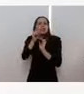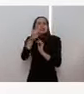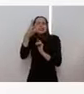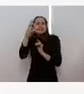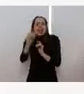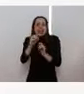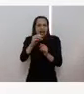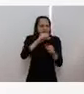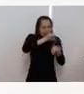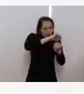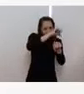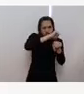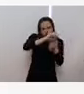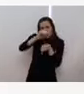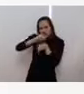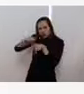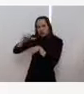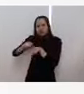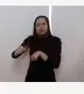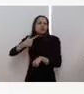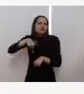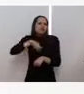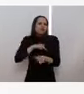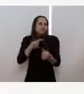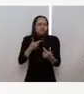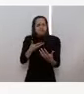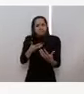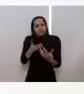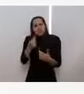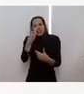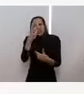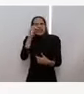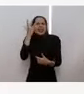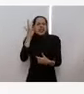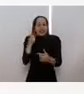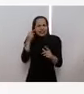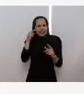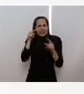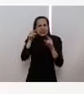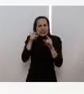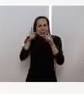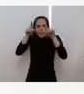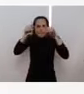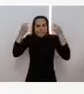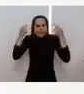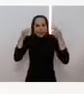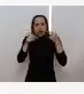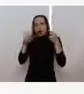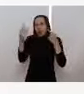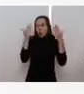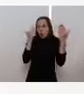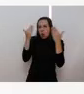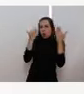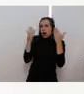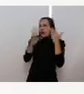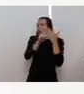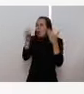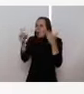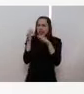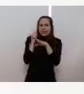de cirugía programada tenemos una meta a 30 días la cual hemos tratado de mantener si comparamos con otras instituciones